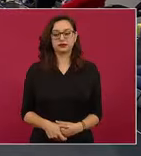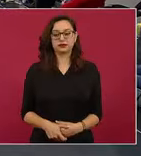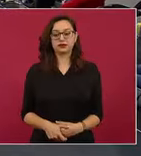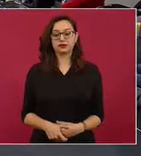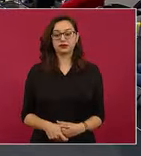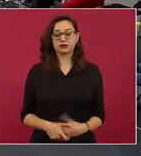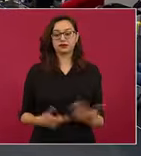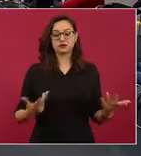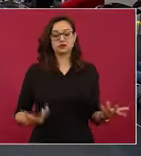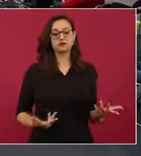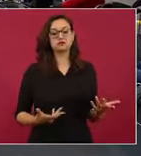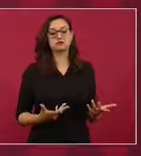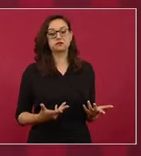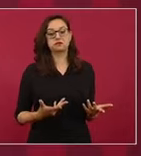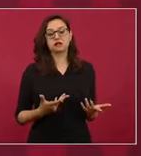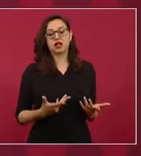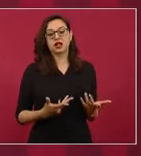en